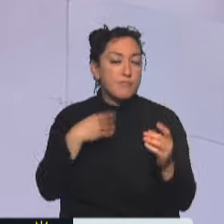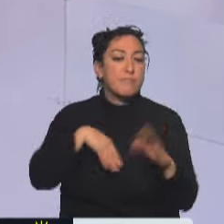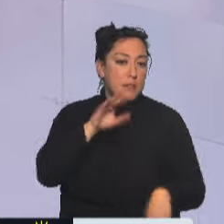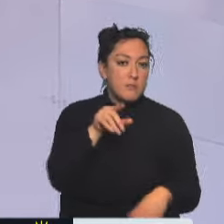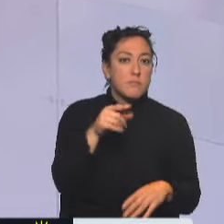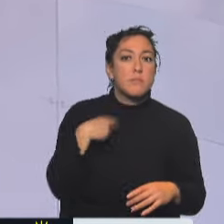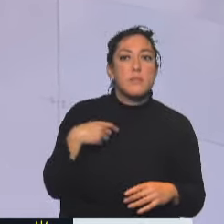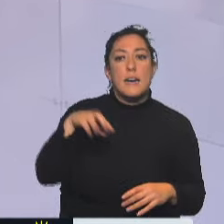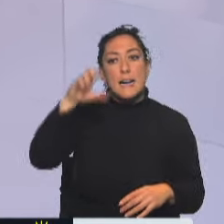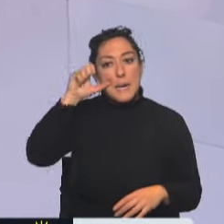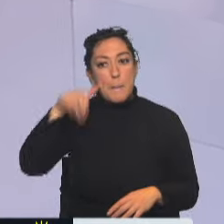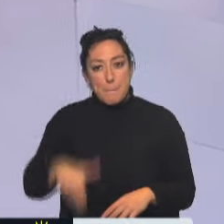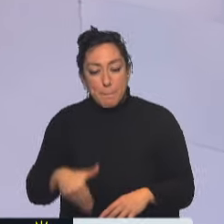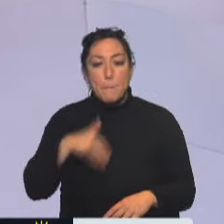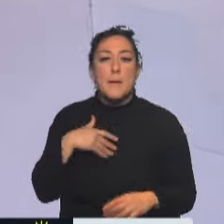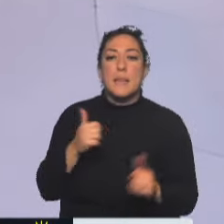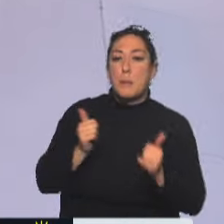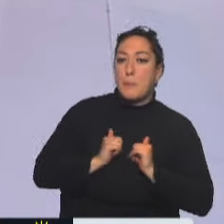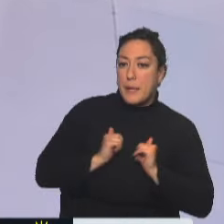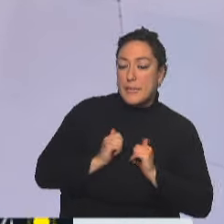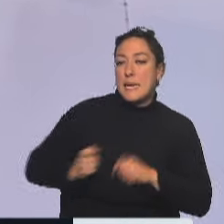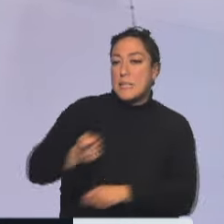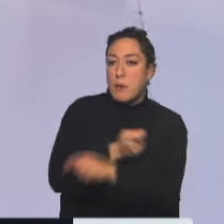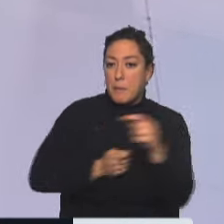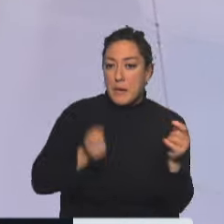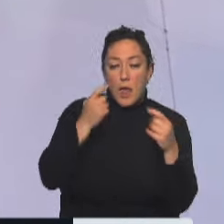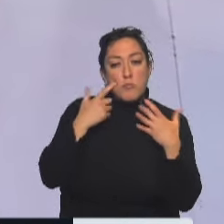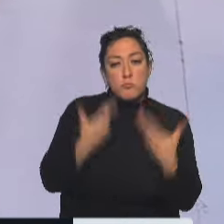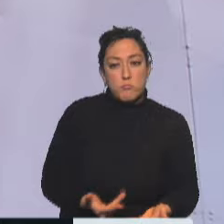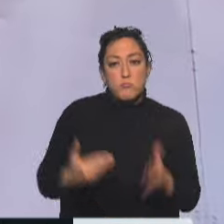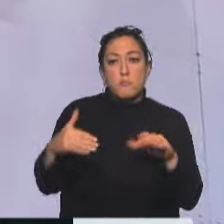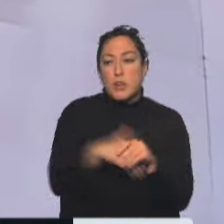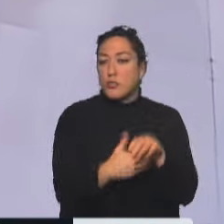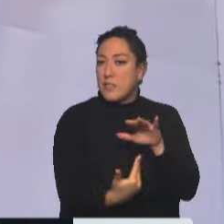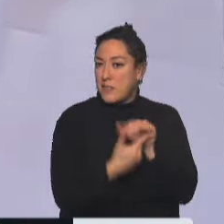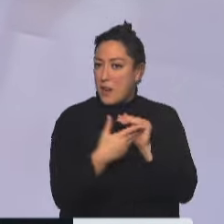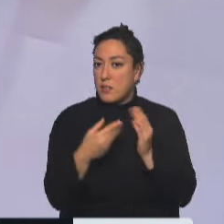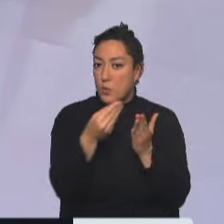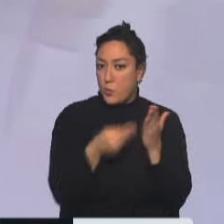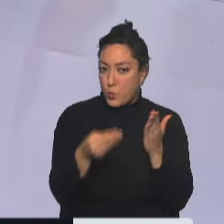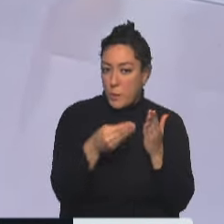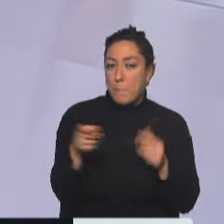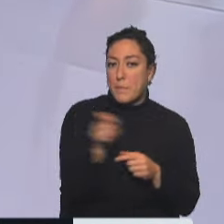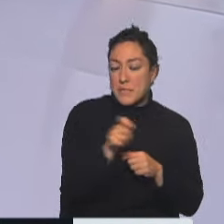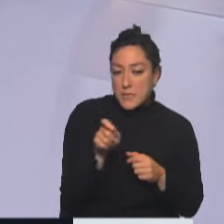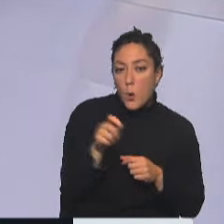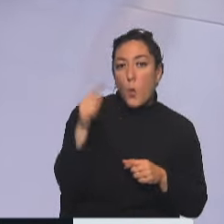en el REM, el relevamiento de expectativas del mercado que hace el Banco Central. Para junio marcan